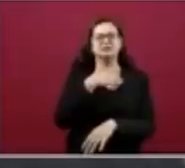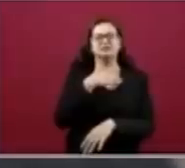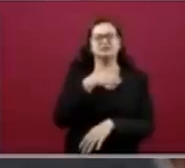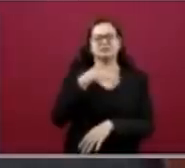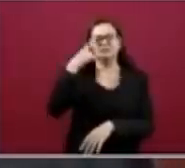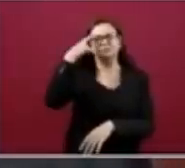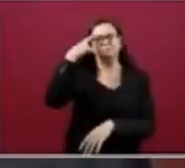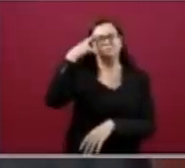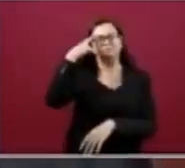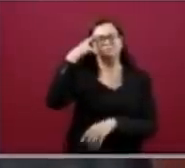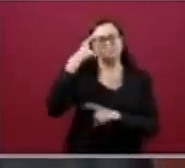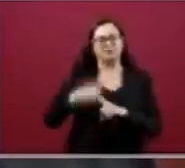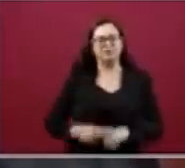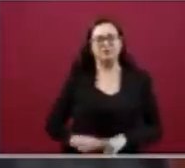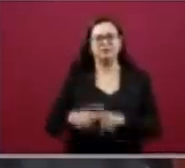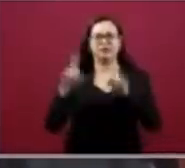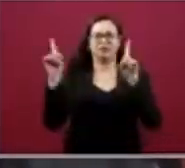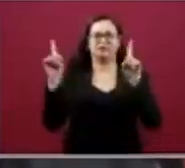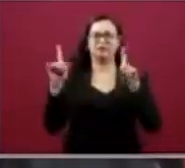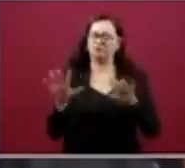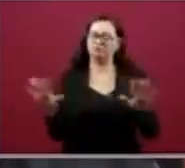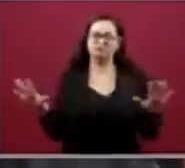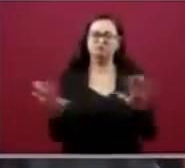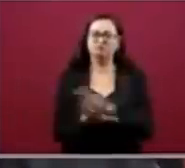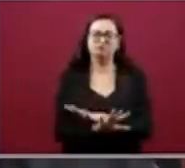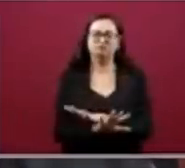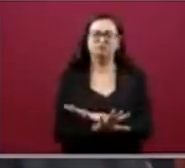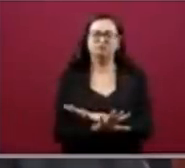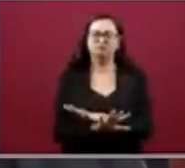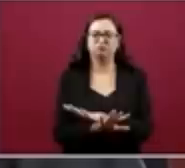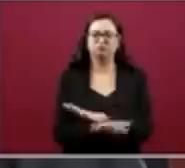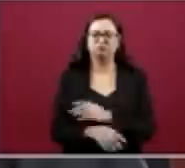cambiar su